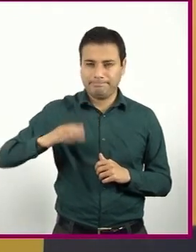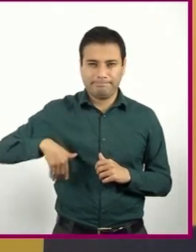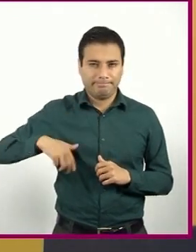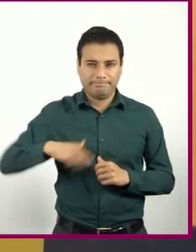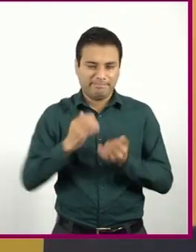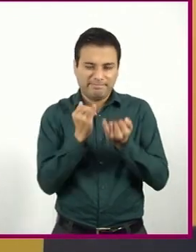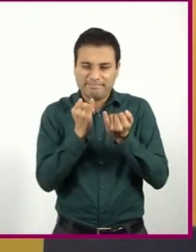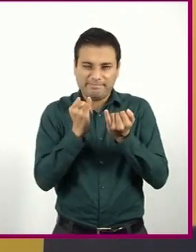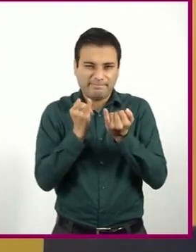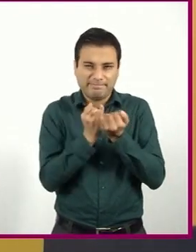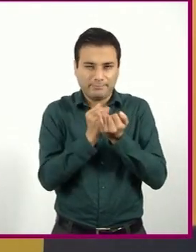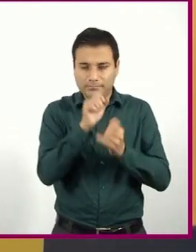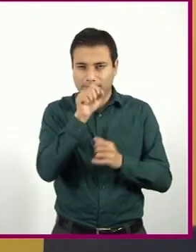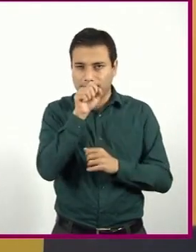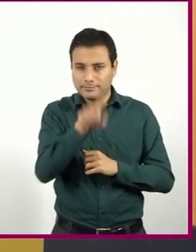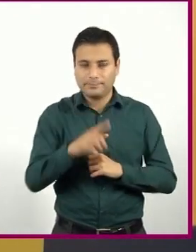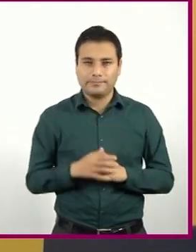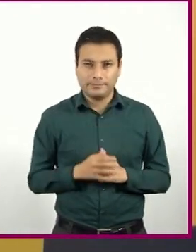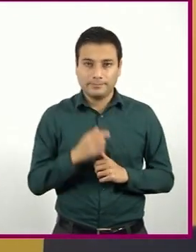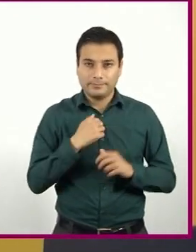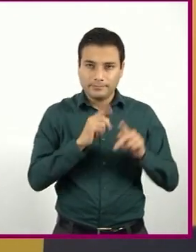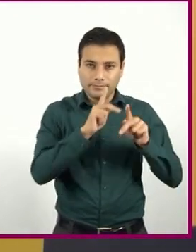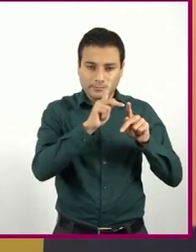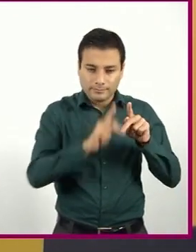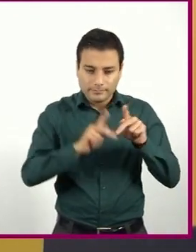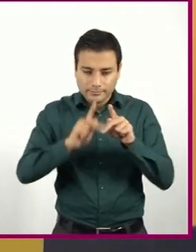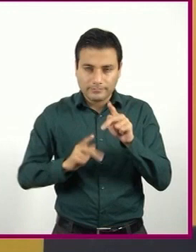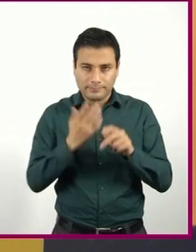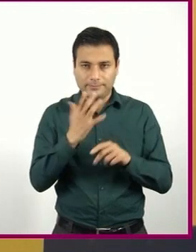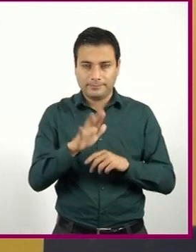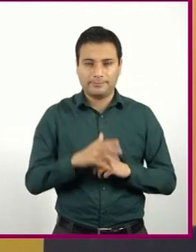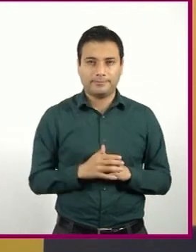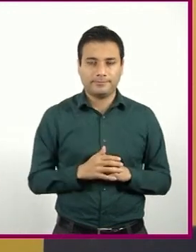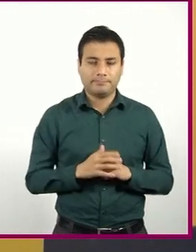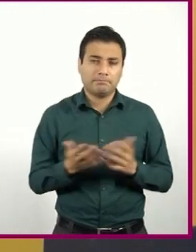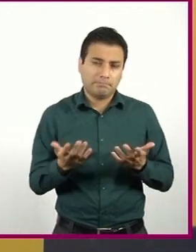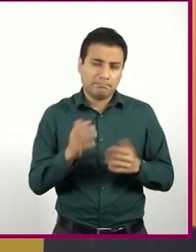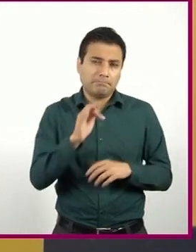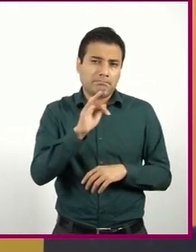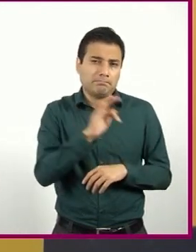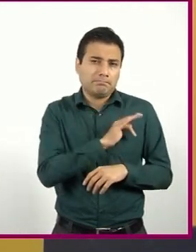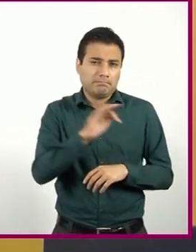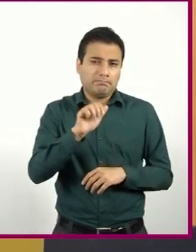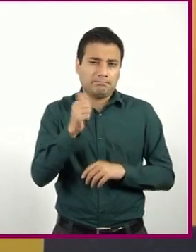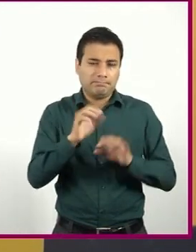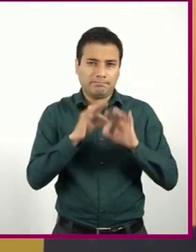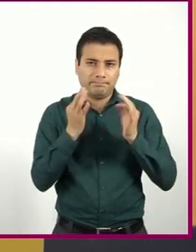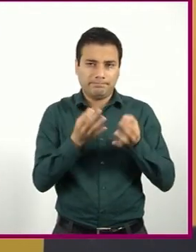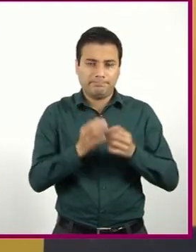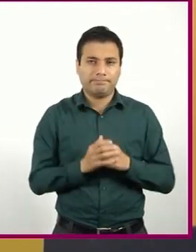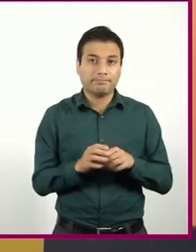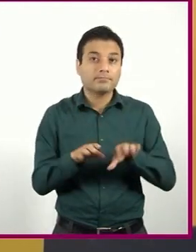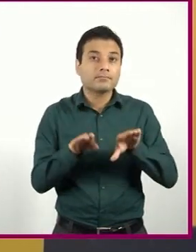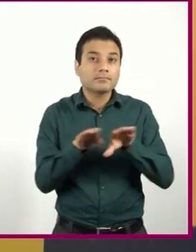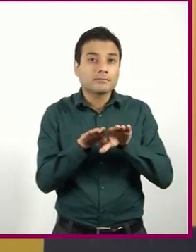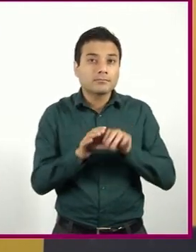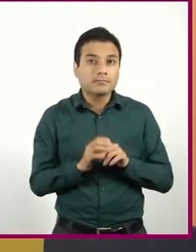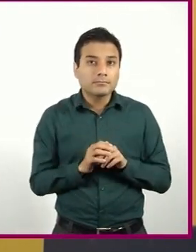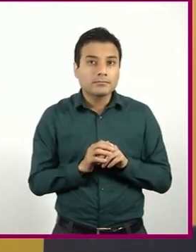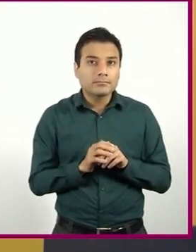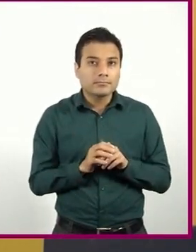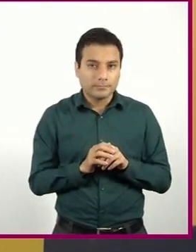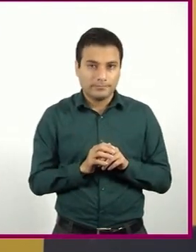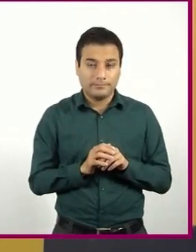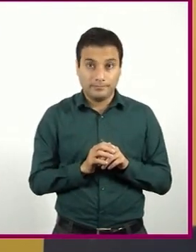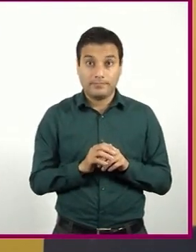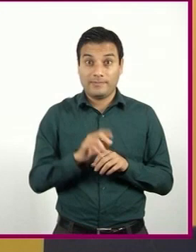decir, dividiendo cada segmento en 10 partes iguales. Pero también existe otra forma de hacerlo, y es agregando números a la